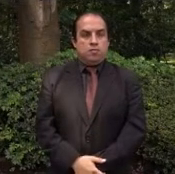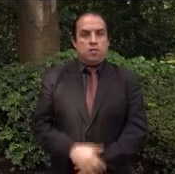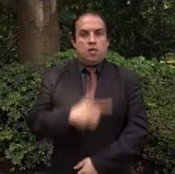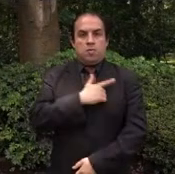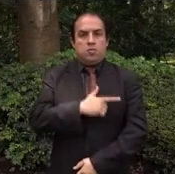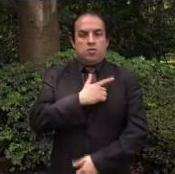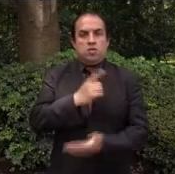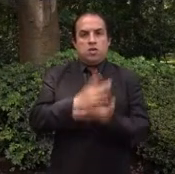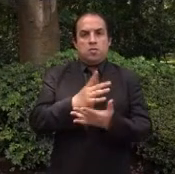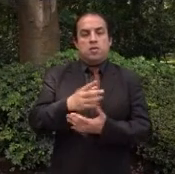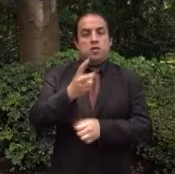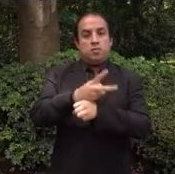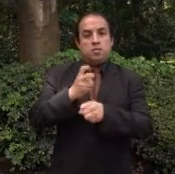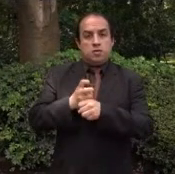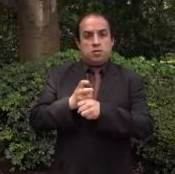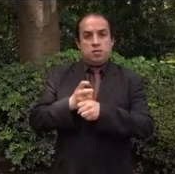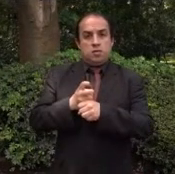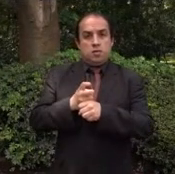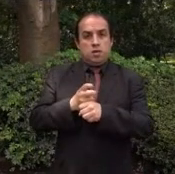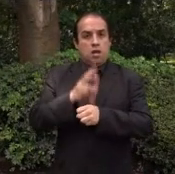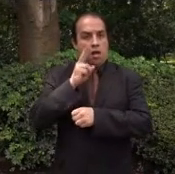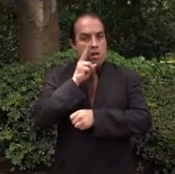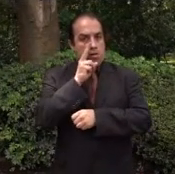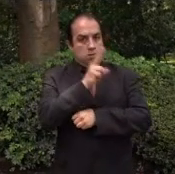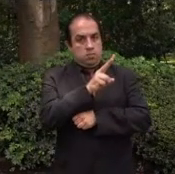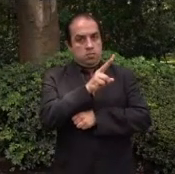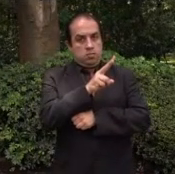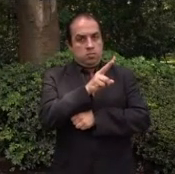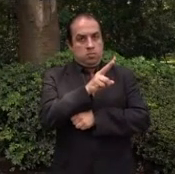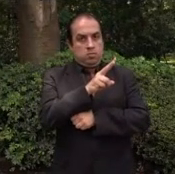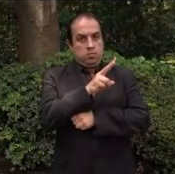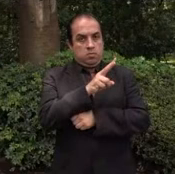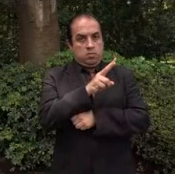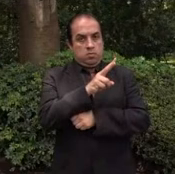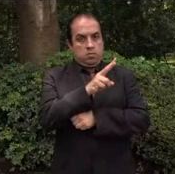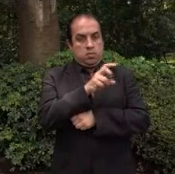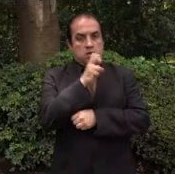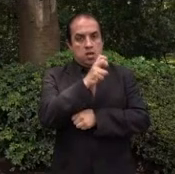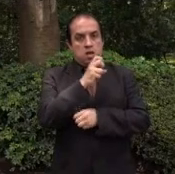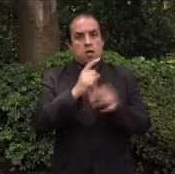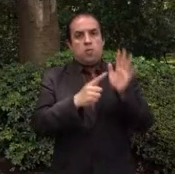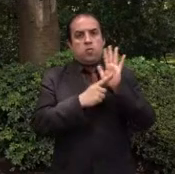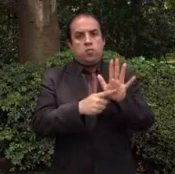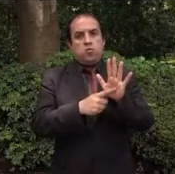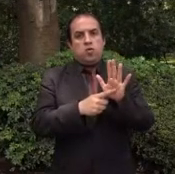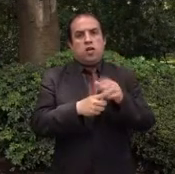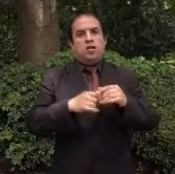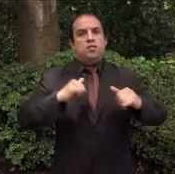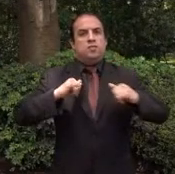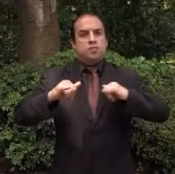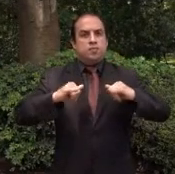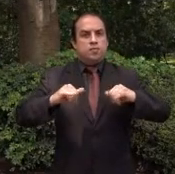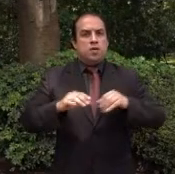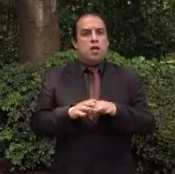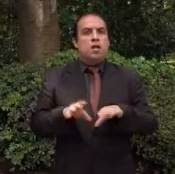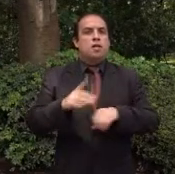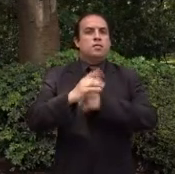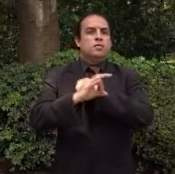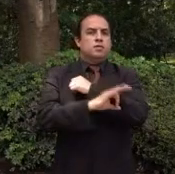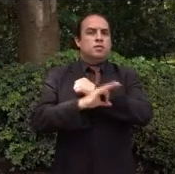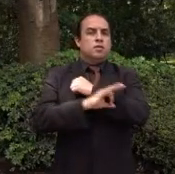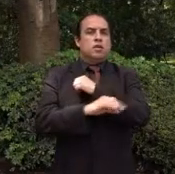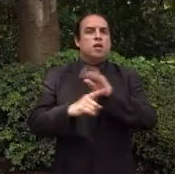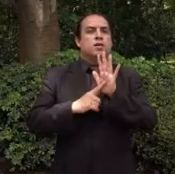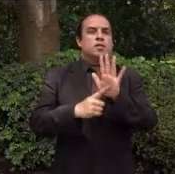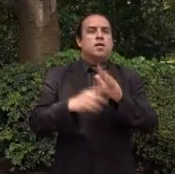simplemente invitarlos a ver esta maqueta para que podamos dimensionar este enorme